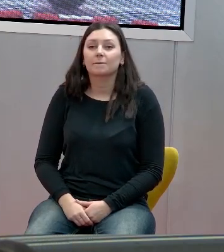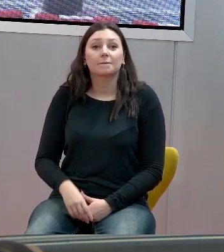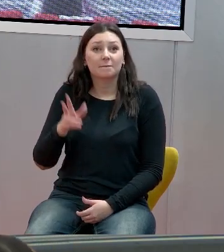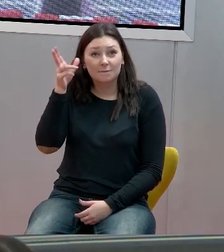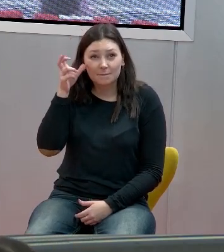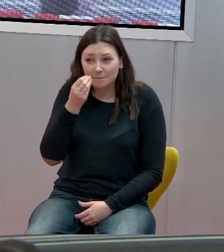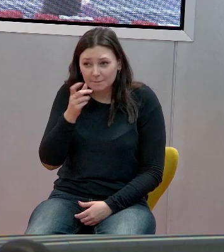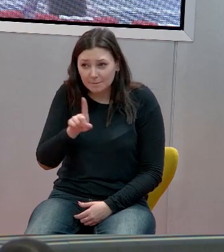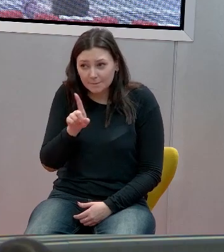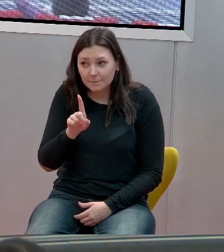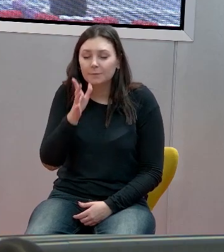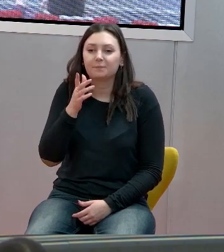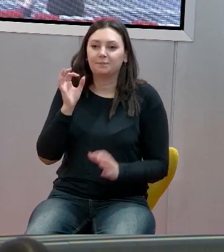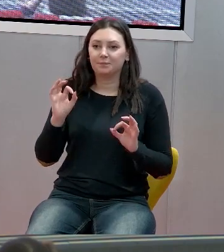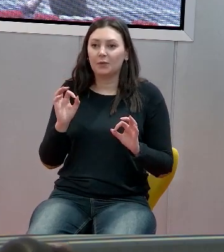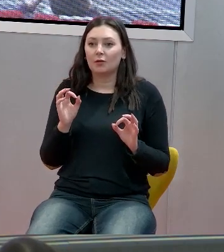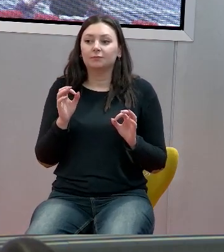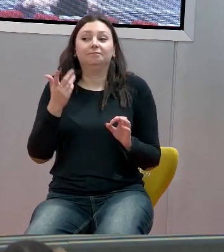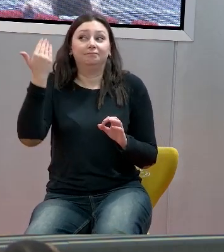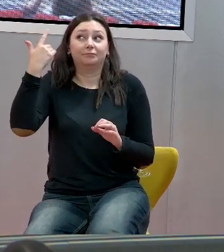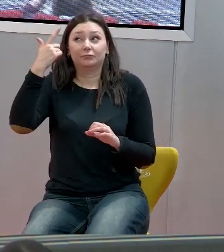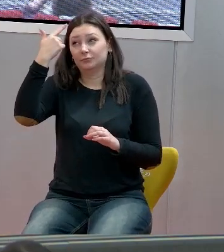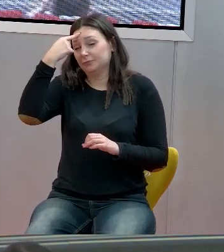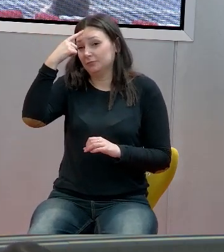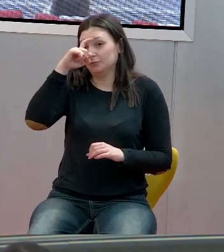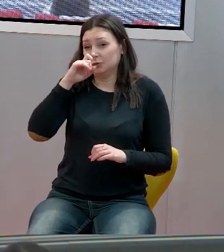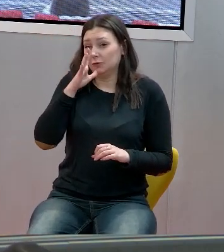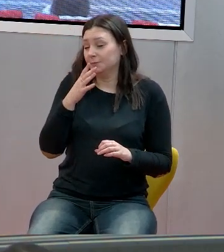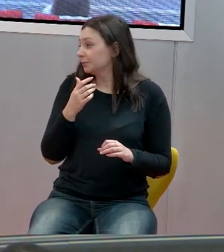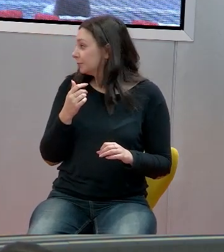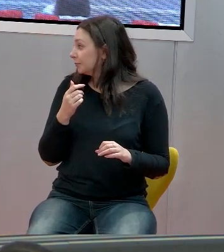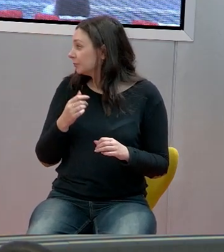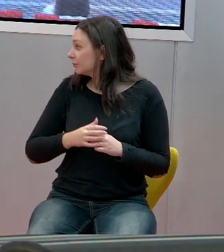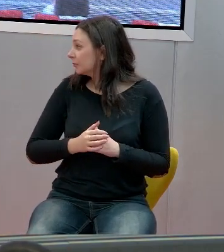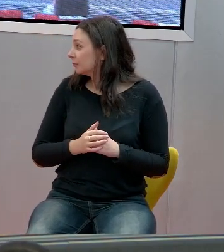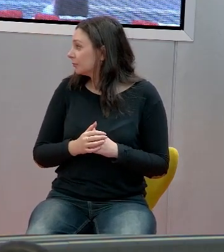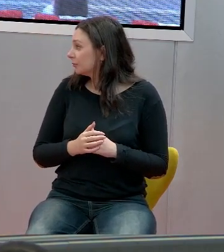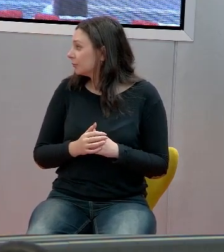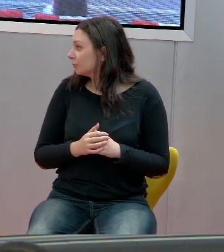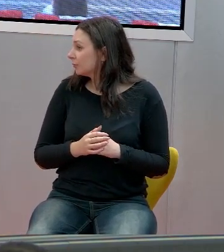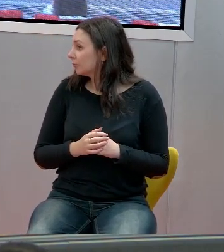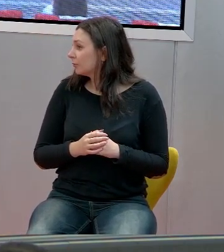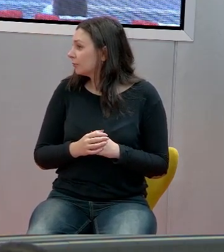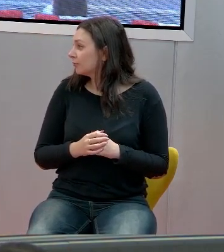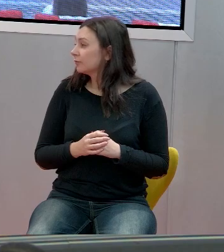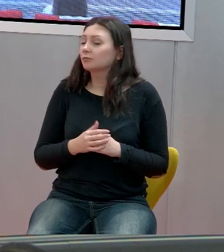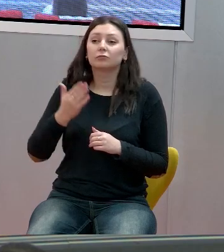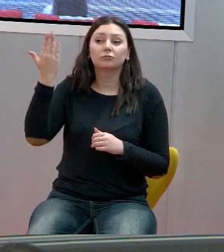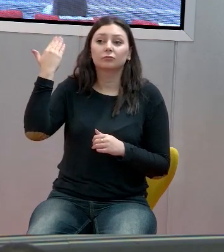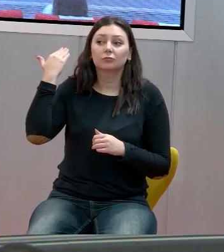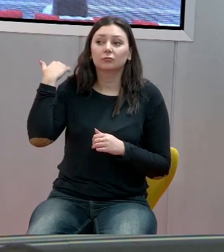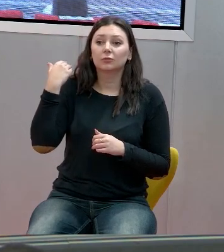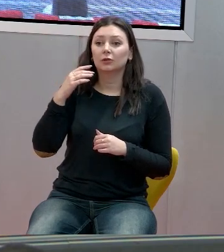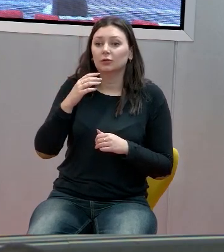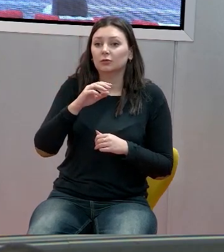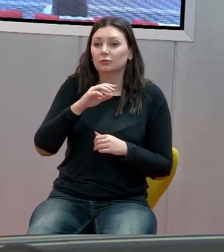bueno. Me estoy acordando, hablo de memoria, de quien presidió la